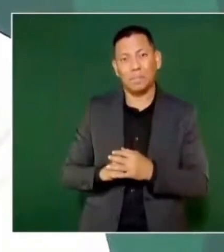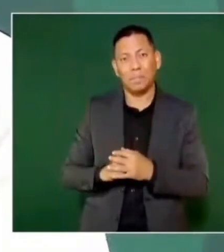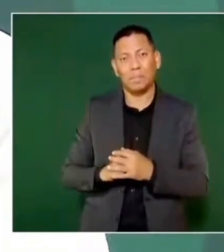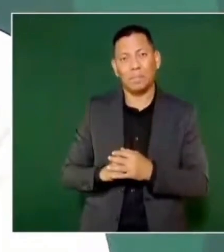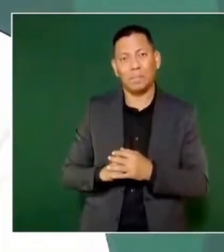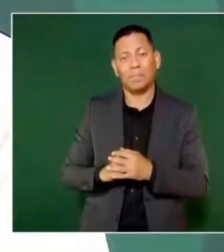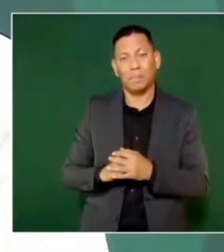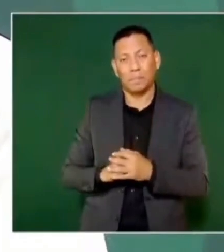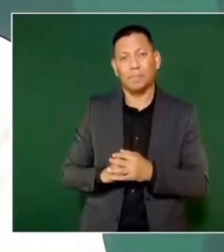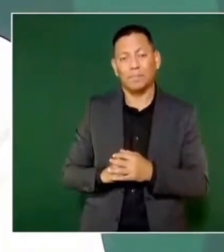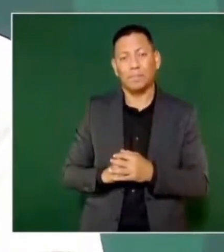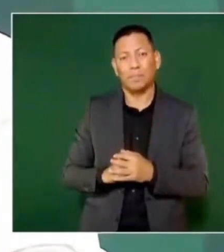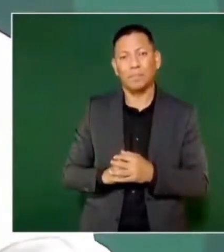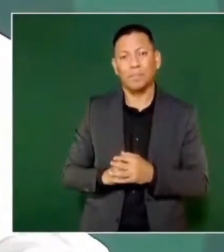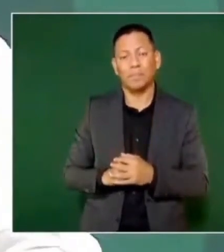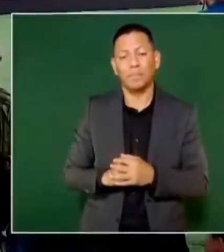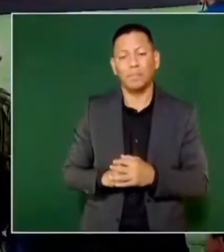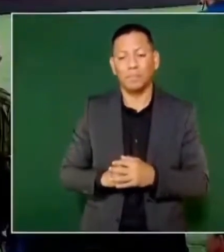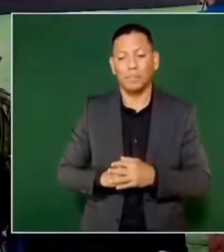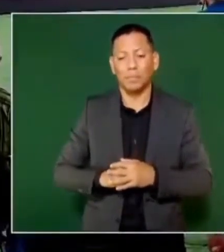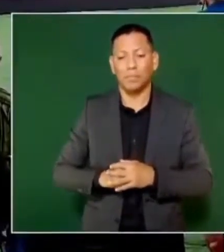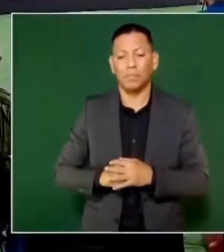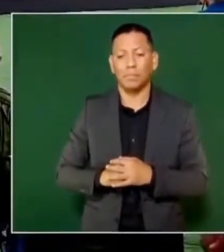y que